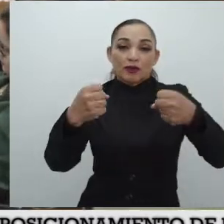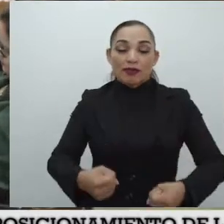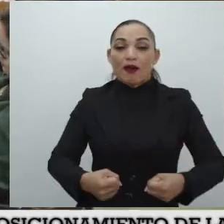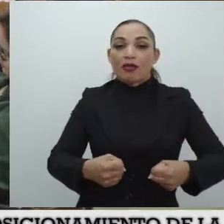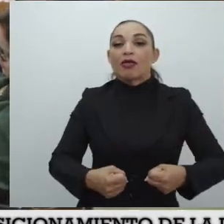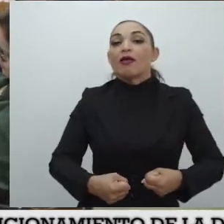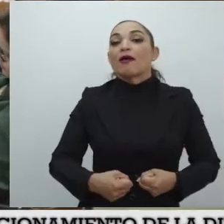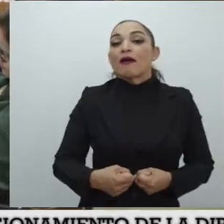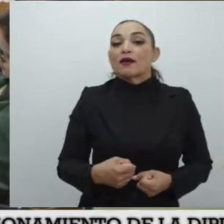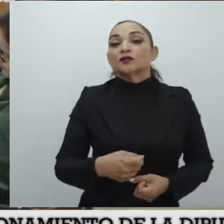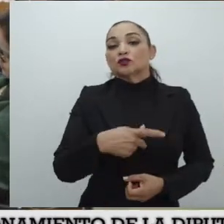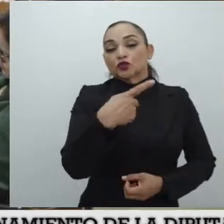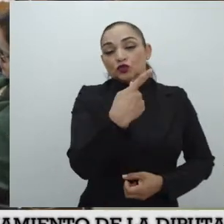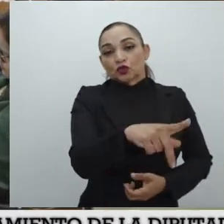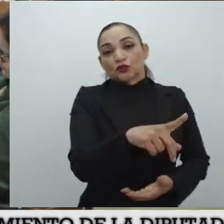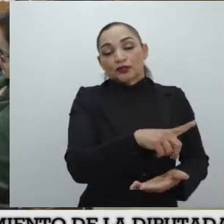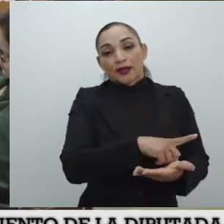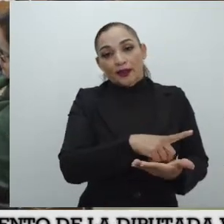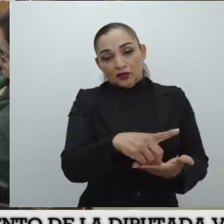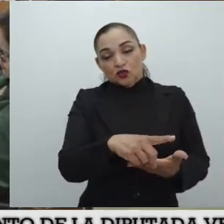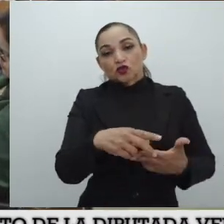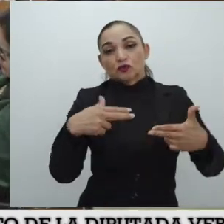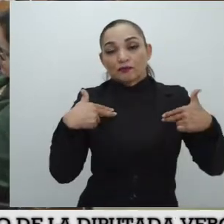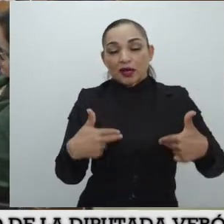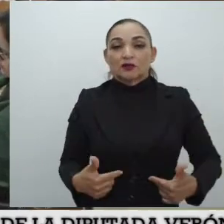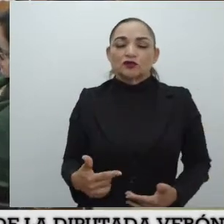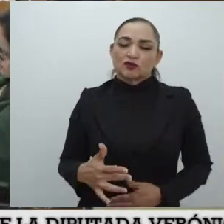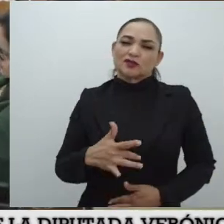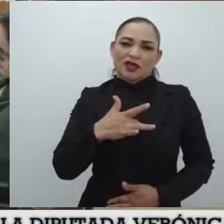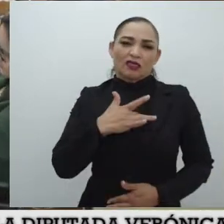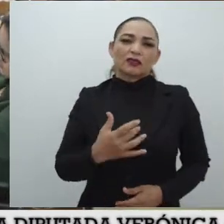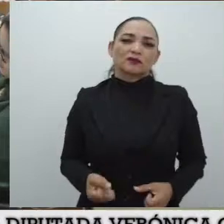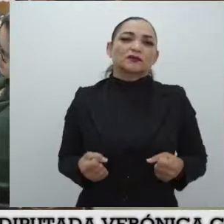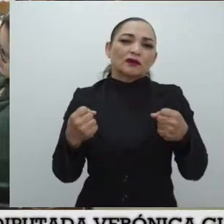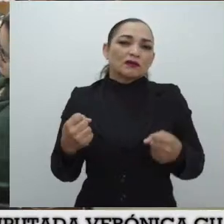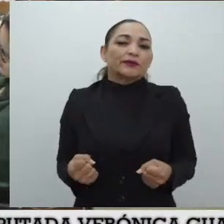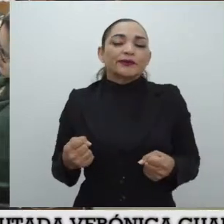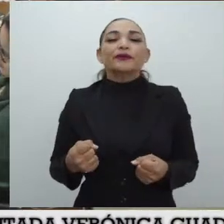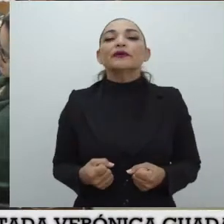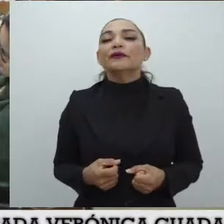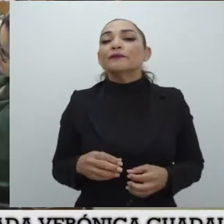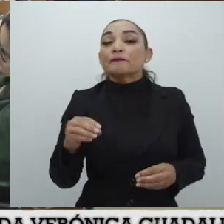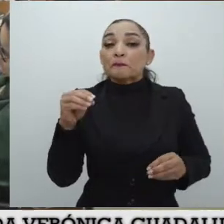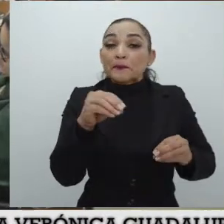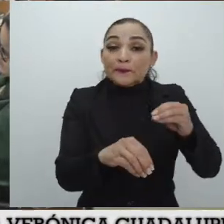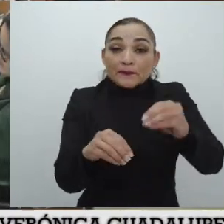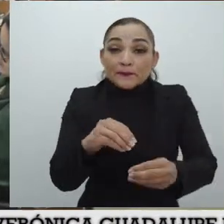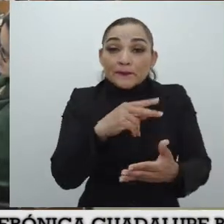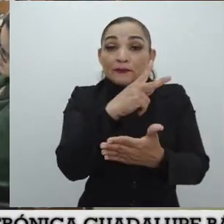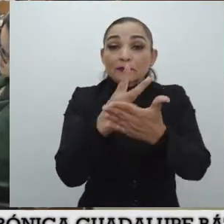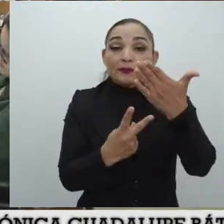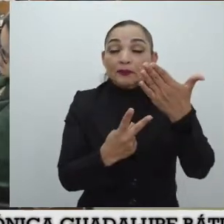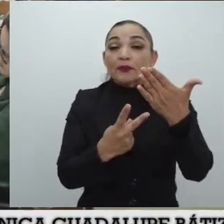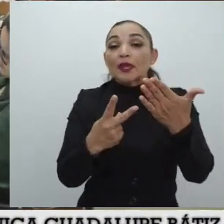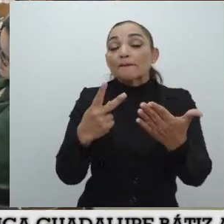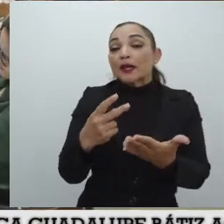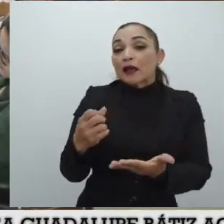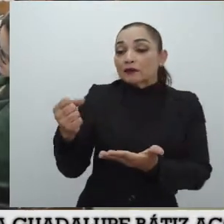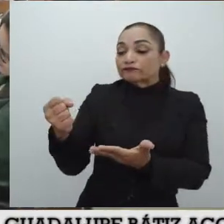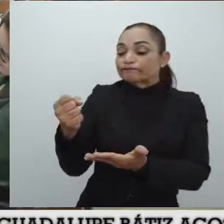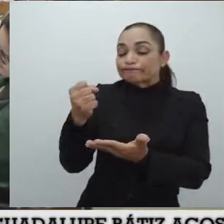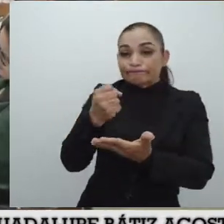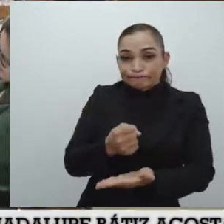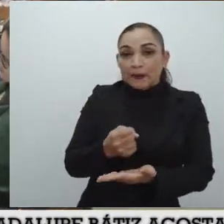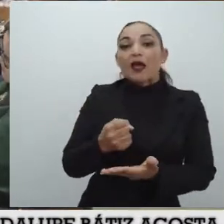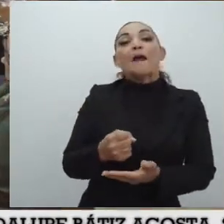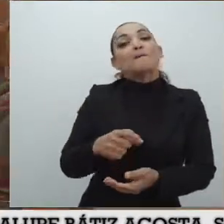humanos. Estoy convencida que mediante la planeación se logrará que los recursos sean mejor